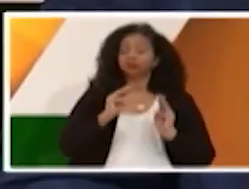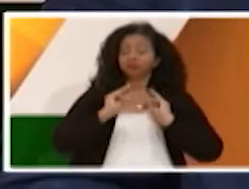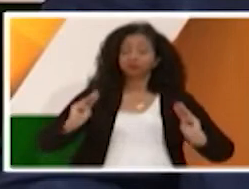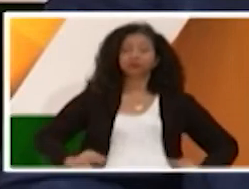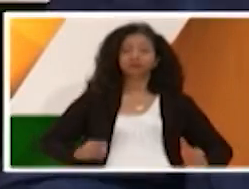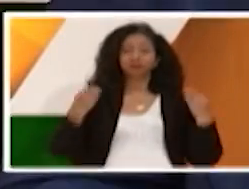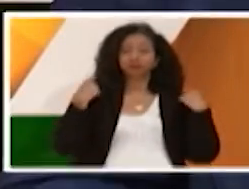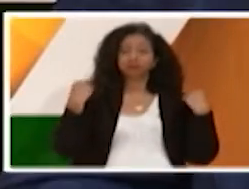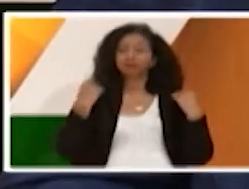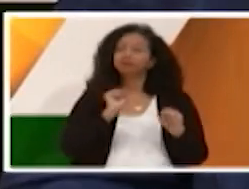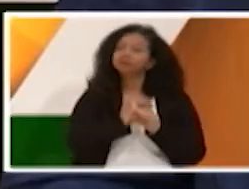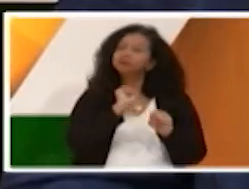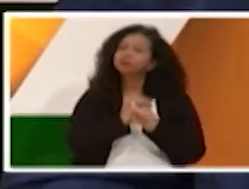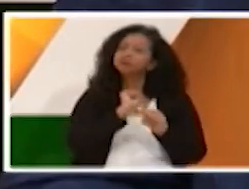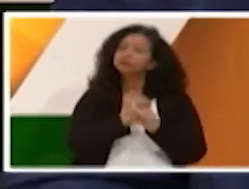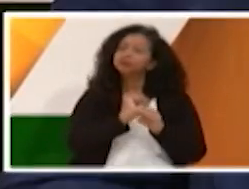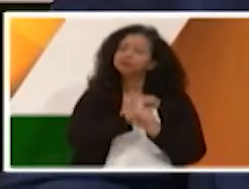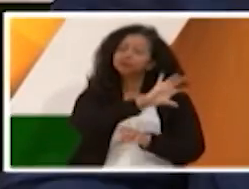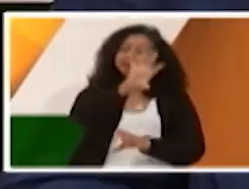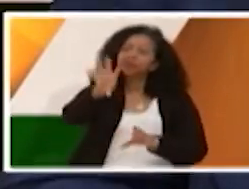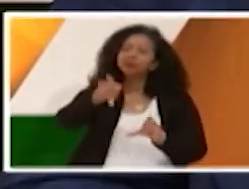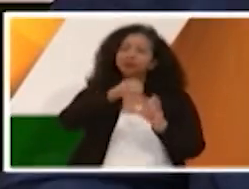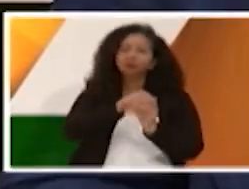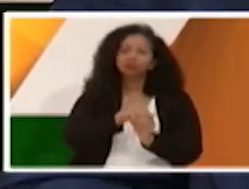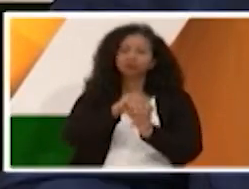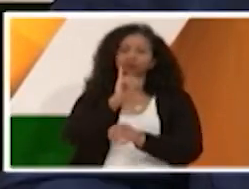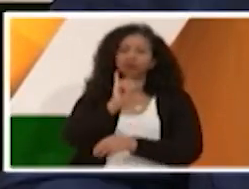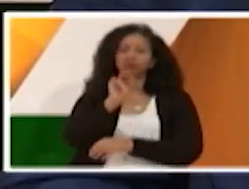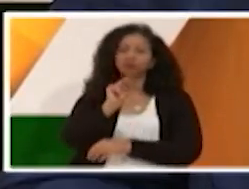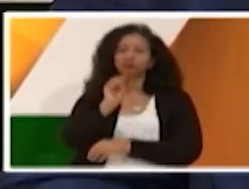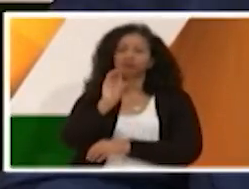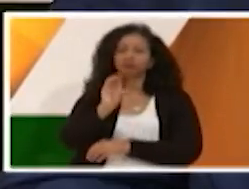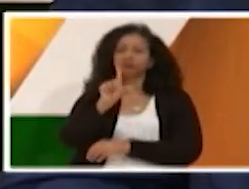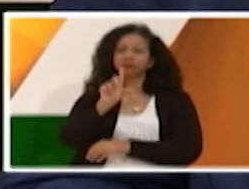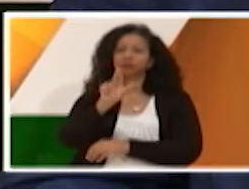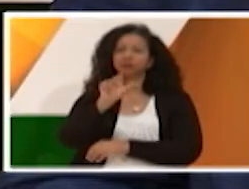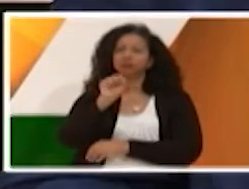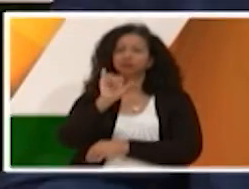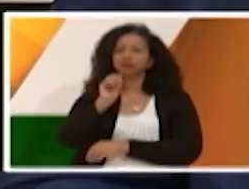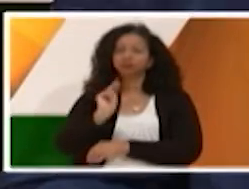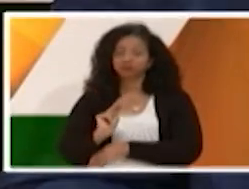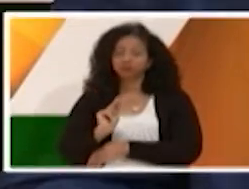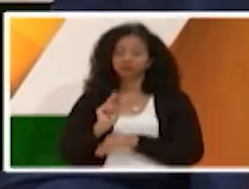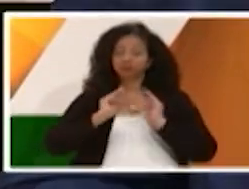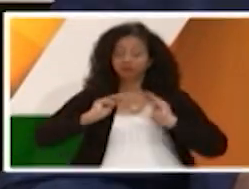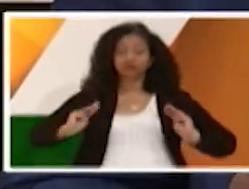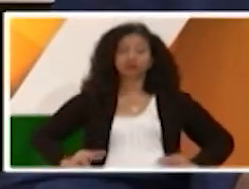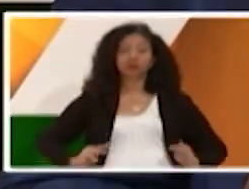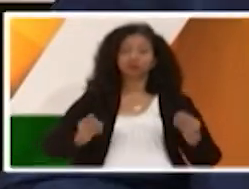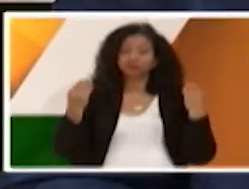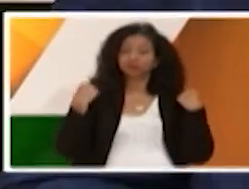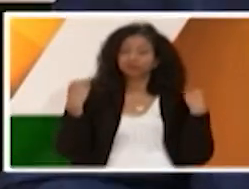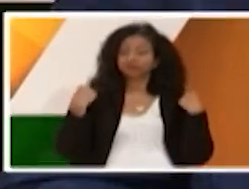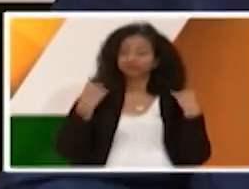trabajando en lo que tiene que ver con la inclusión. El Ministerio de Deporte es una institución que